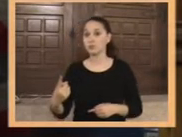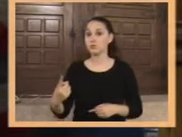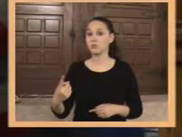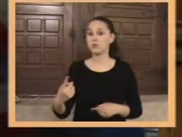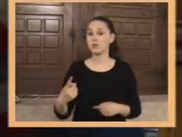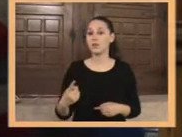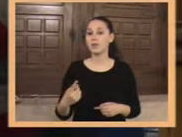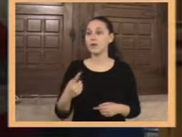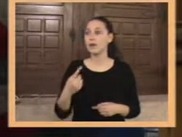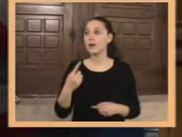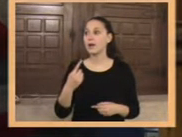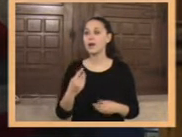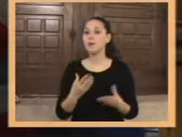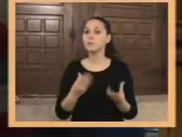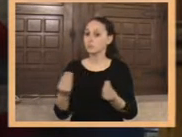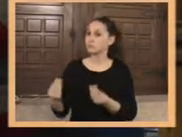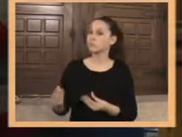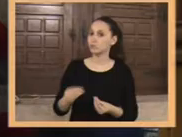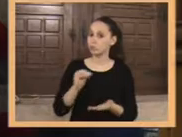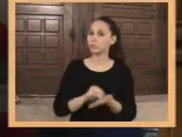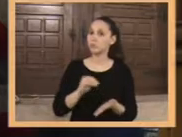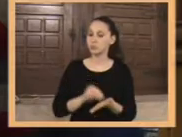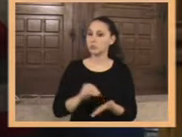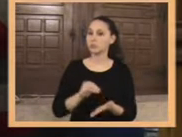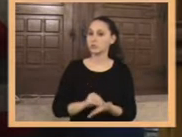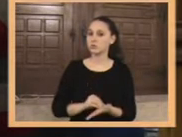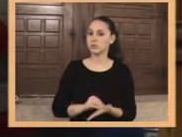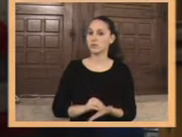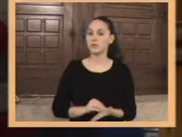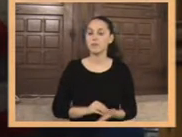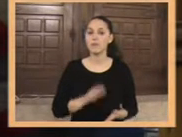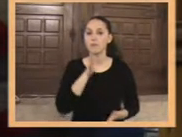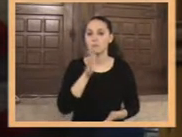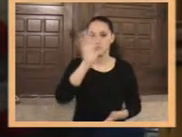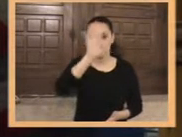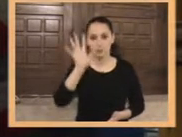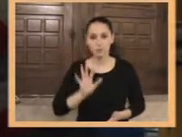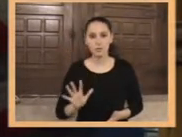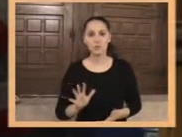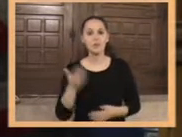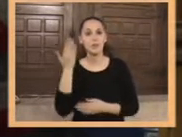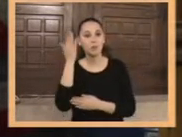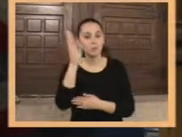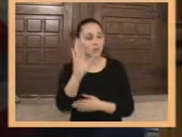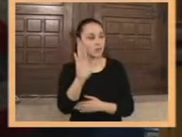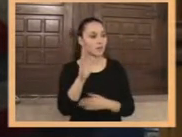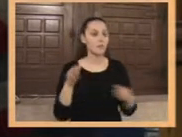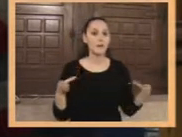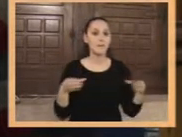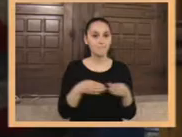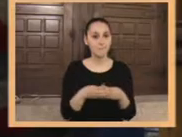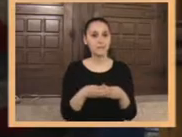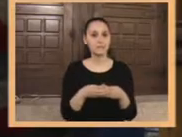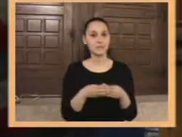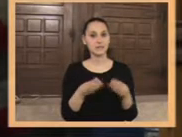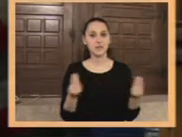veces. Digo, porque me parece que la moción que nos presentó Plasencia en Común y que nosotros